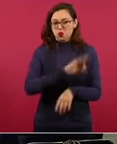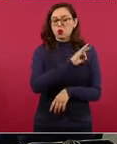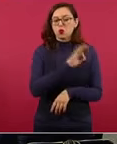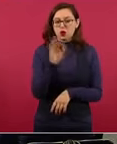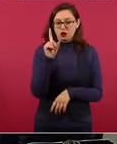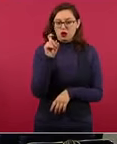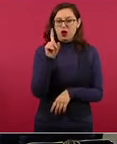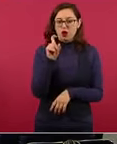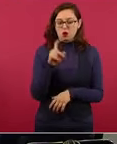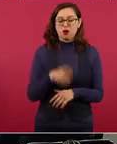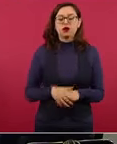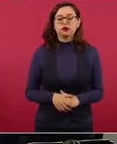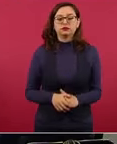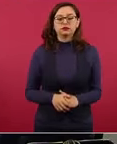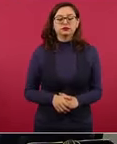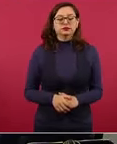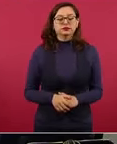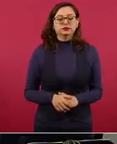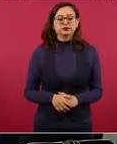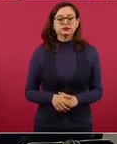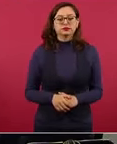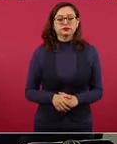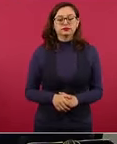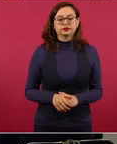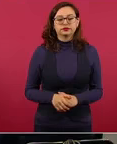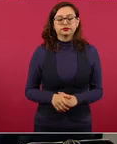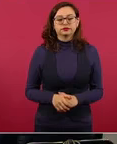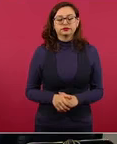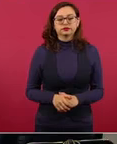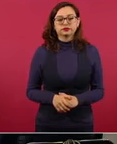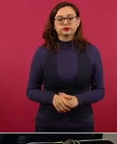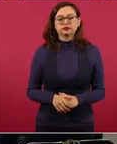concesionarios e industrias